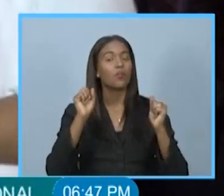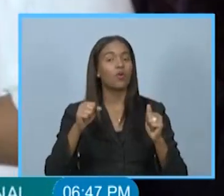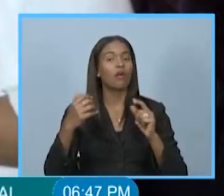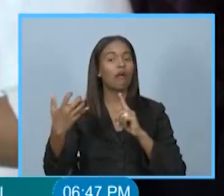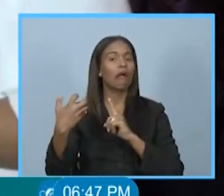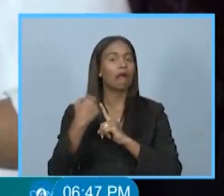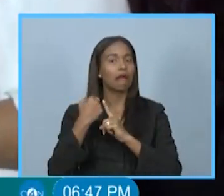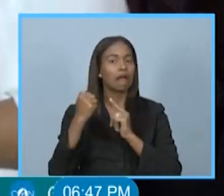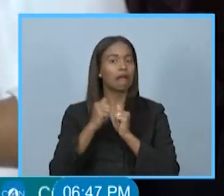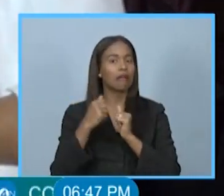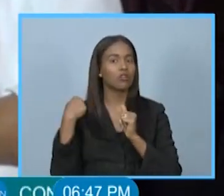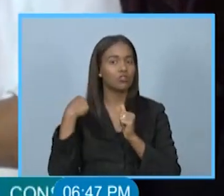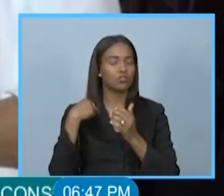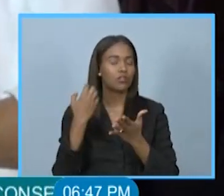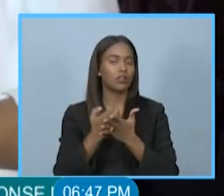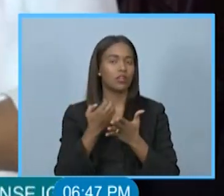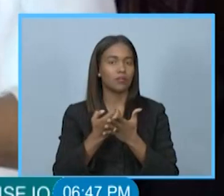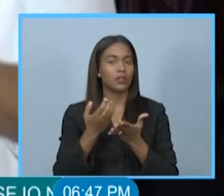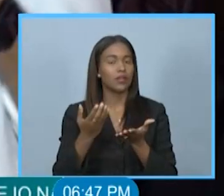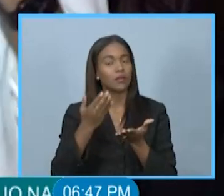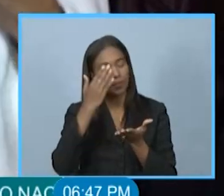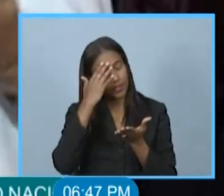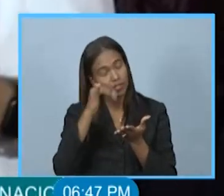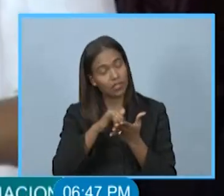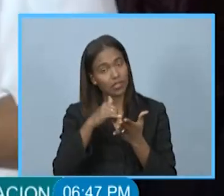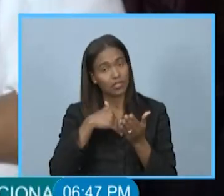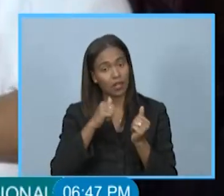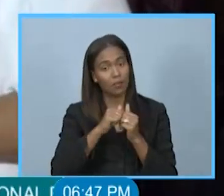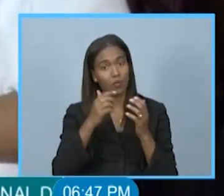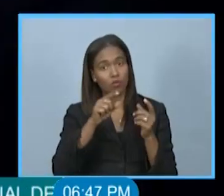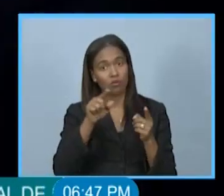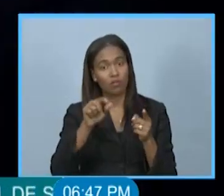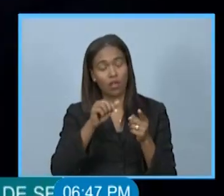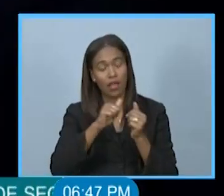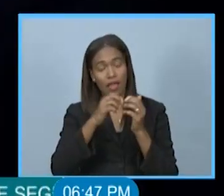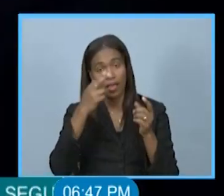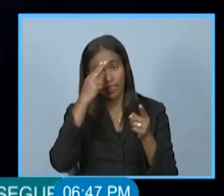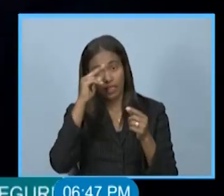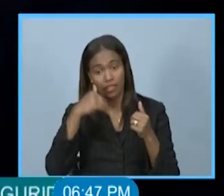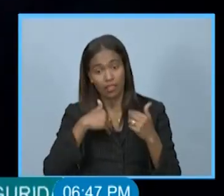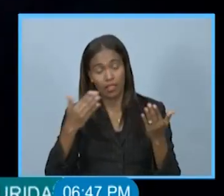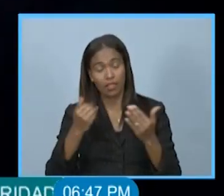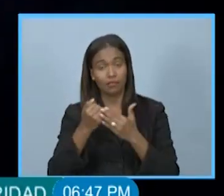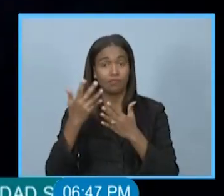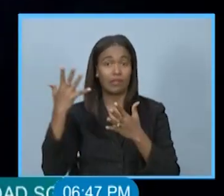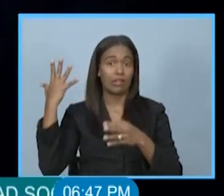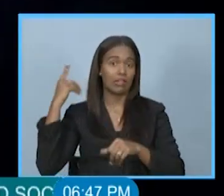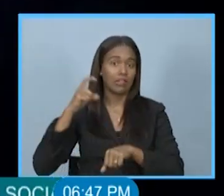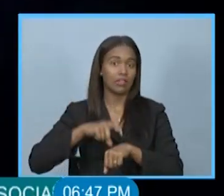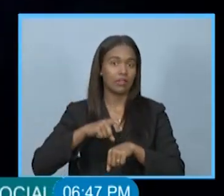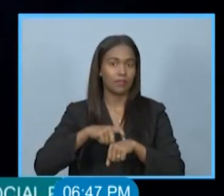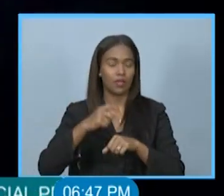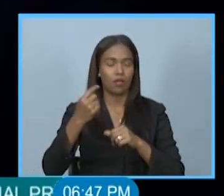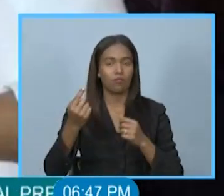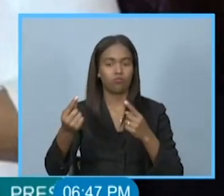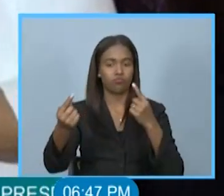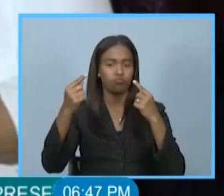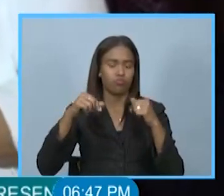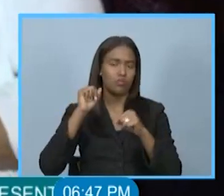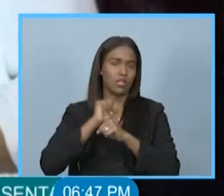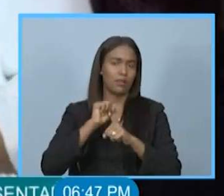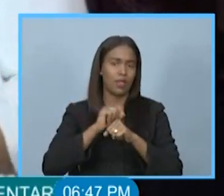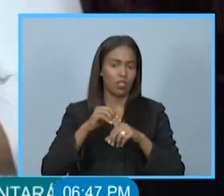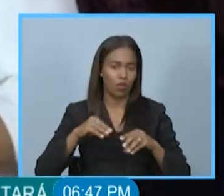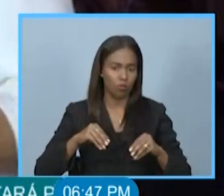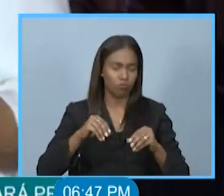afectarnos un poco la economía por supuesto hay muchos ya haitianos que están acá desde hace tiempo vienen trabajando en